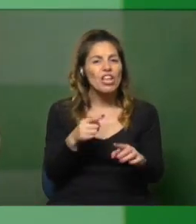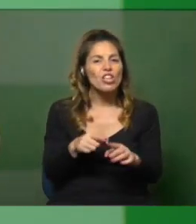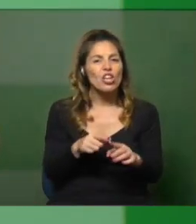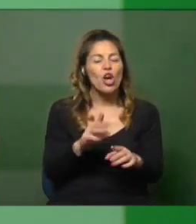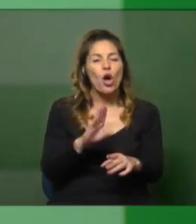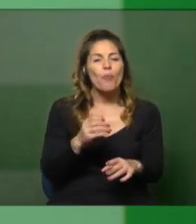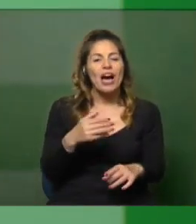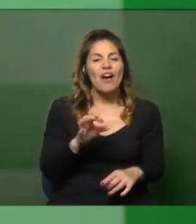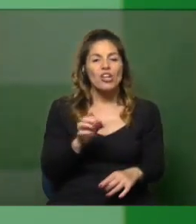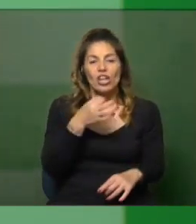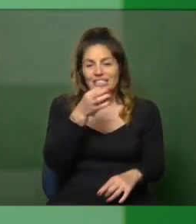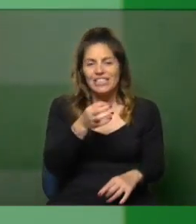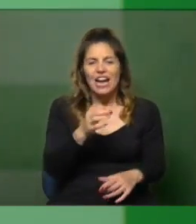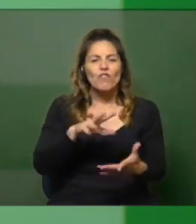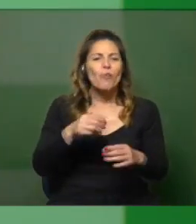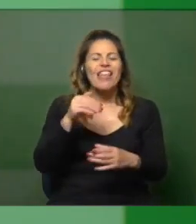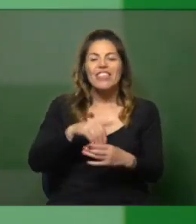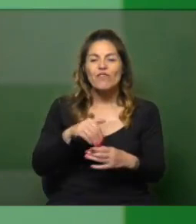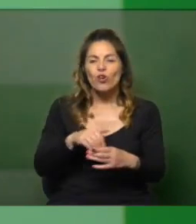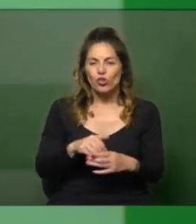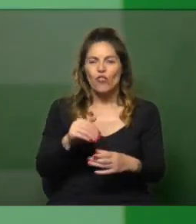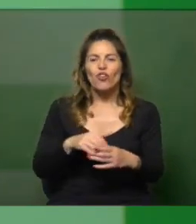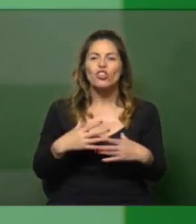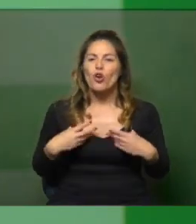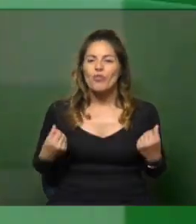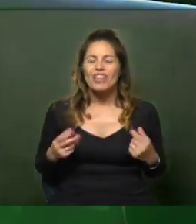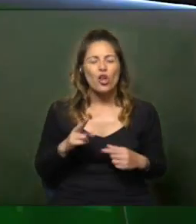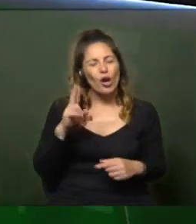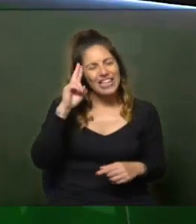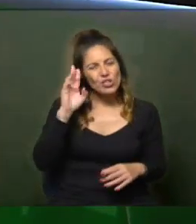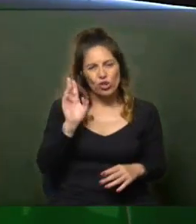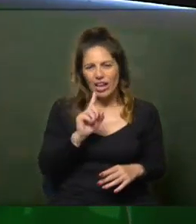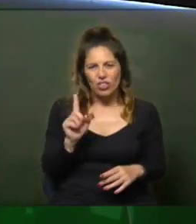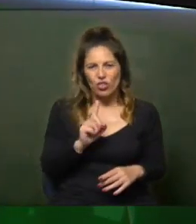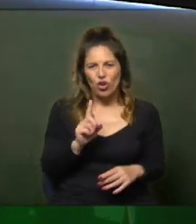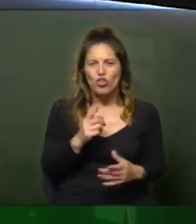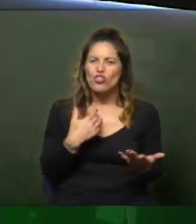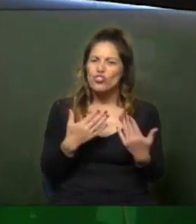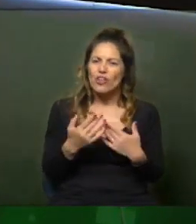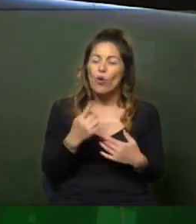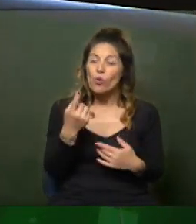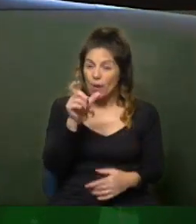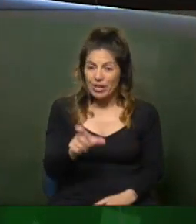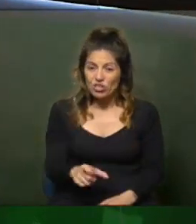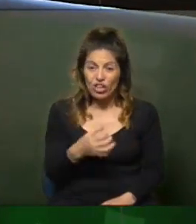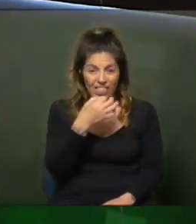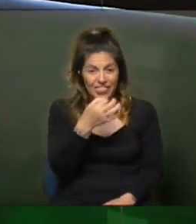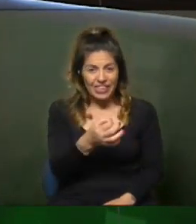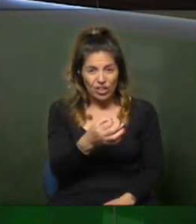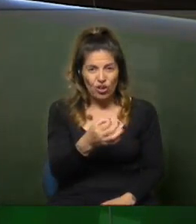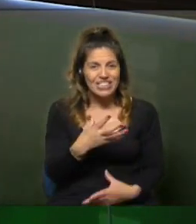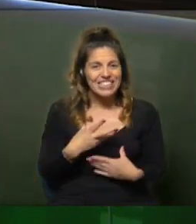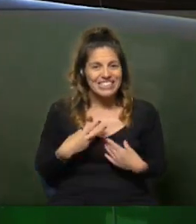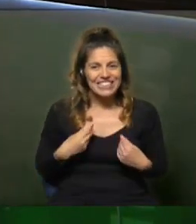decía en cuanto al tipo de Voto al voto emocional más que el voto racional eh nadie habló Bueno creo que una persona habló de de que se